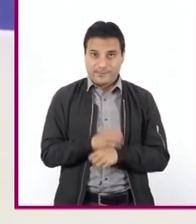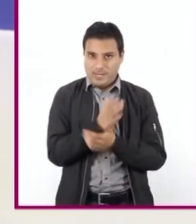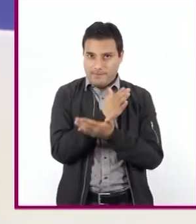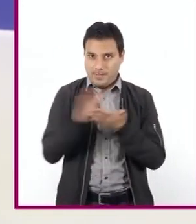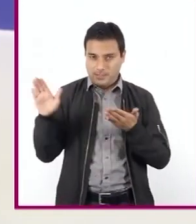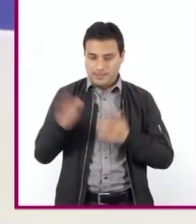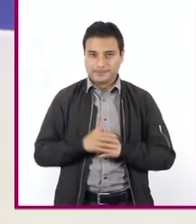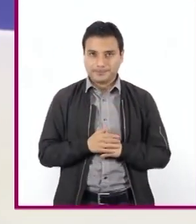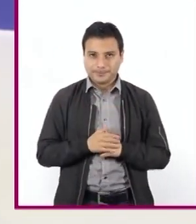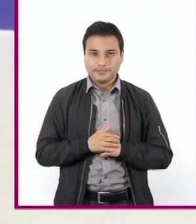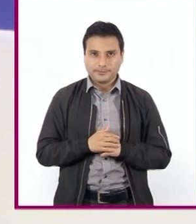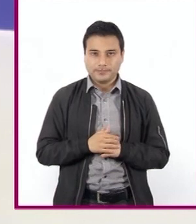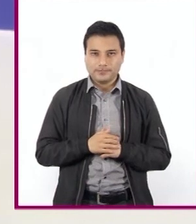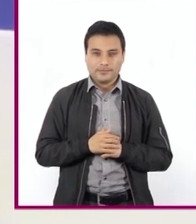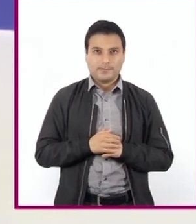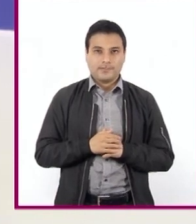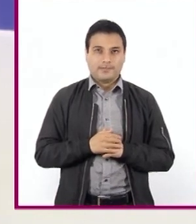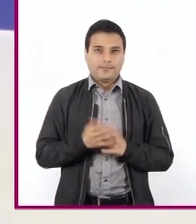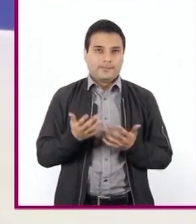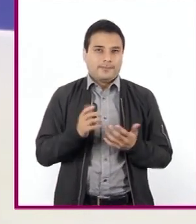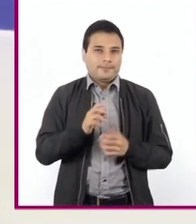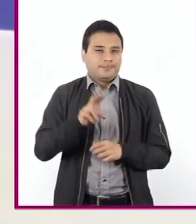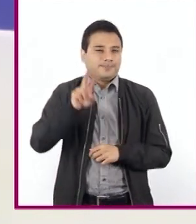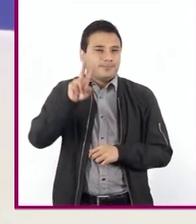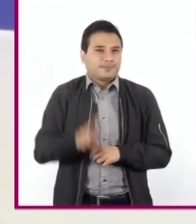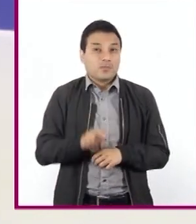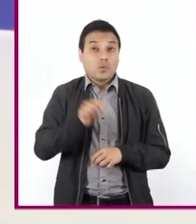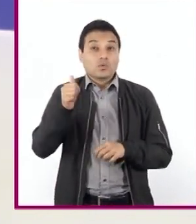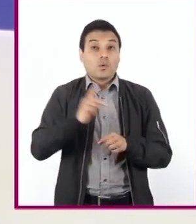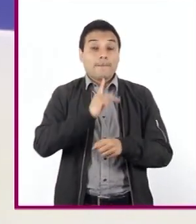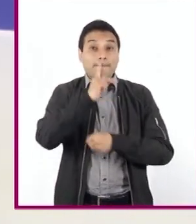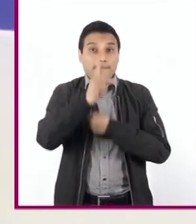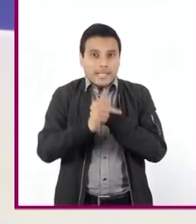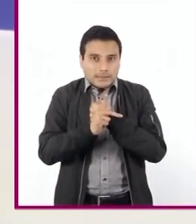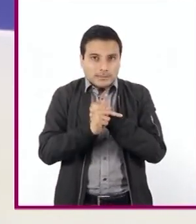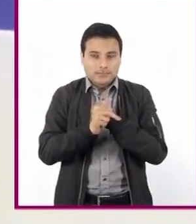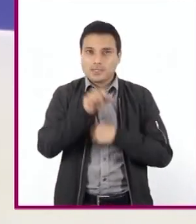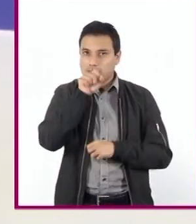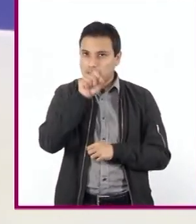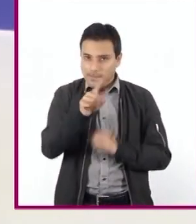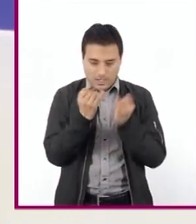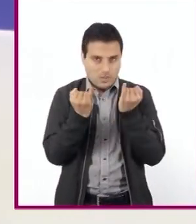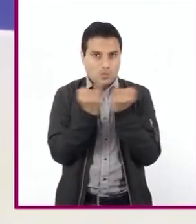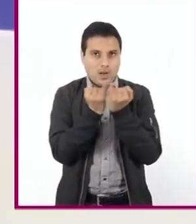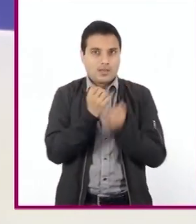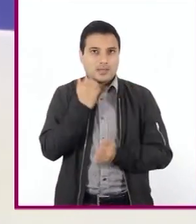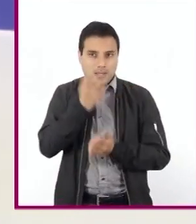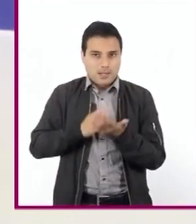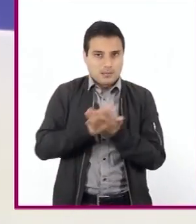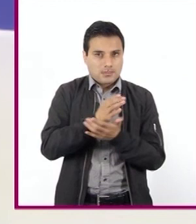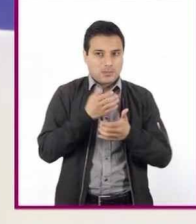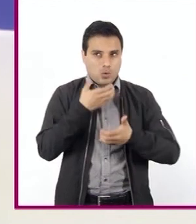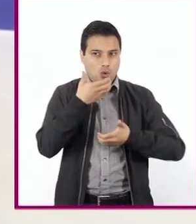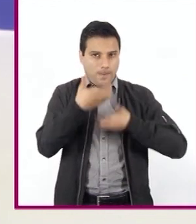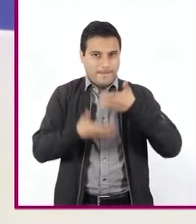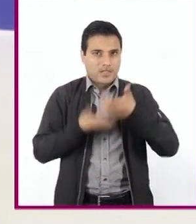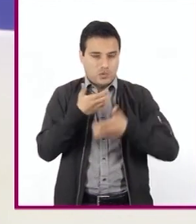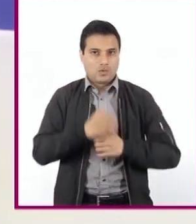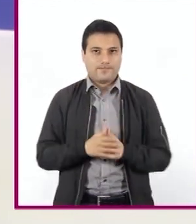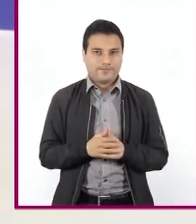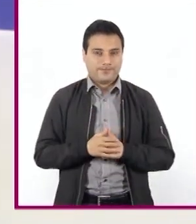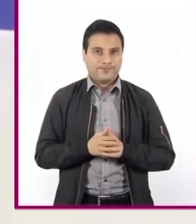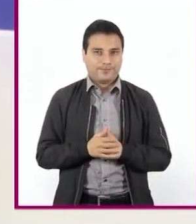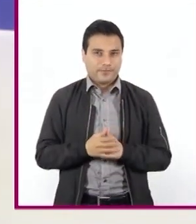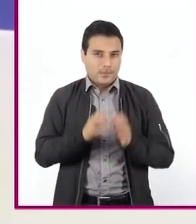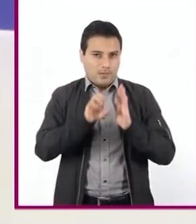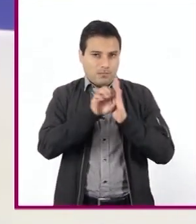siempre estuvo latente la ambición de países por entrar en la dinámica de dominación en América. Tal fue el